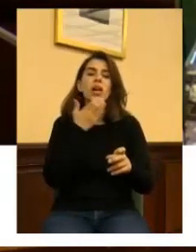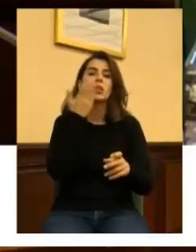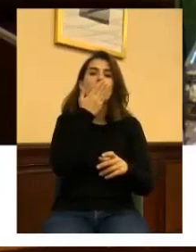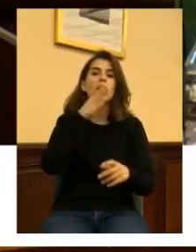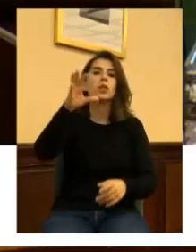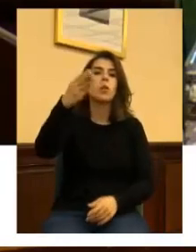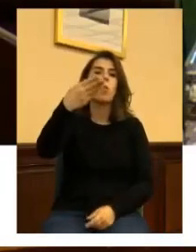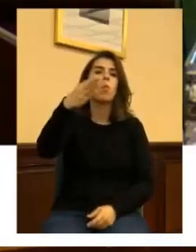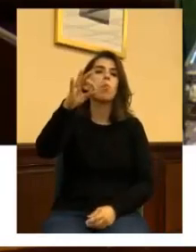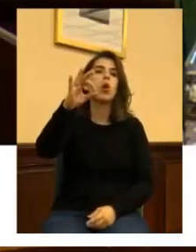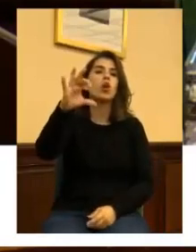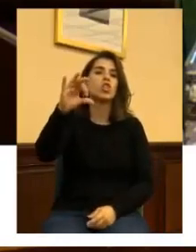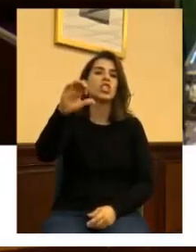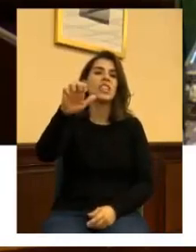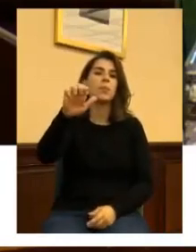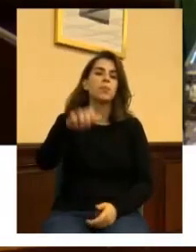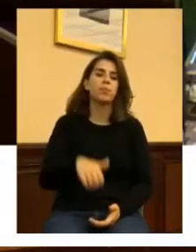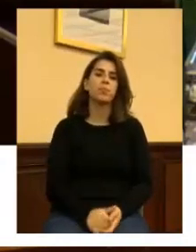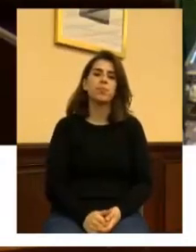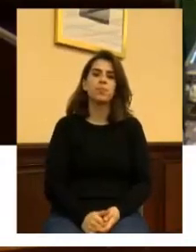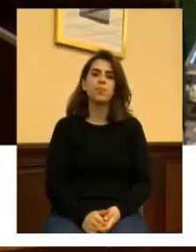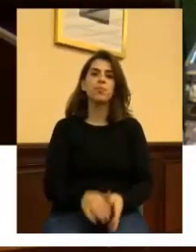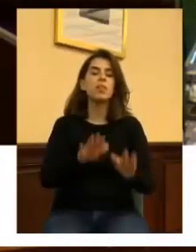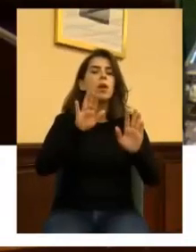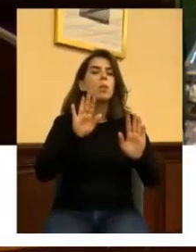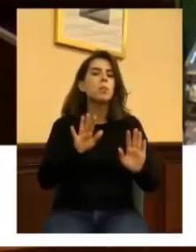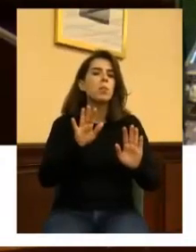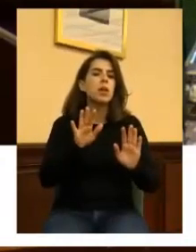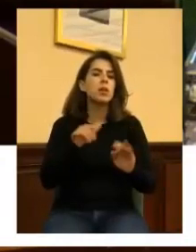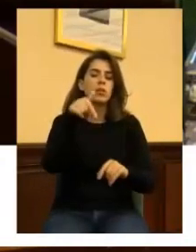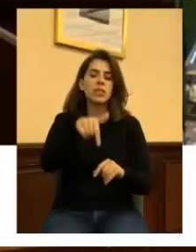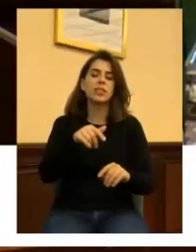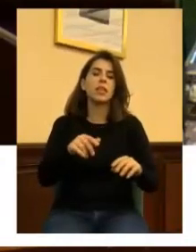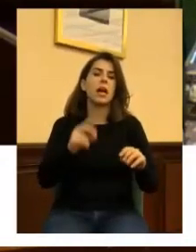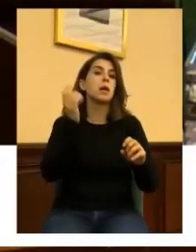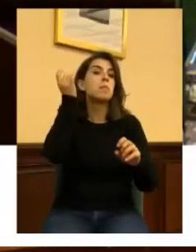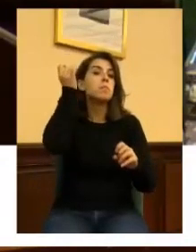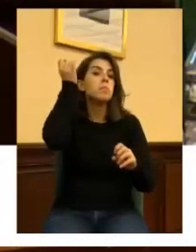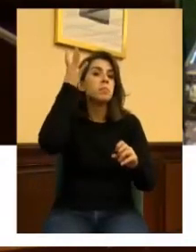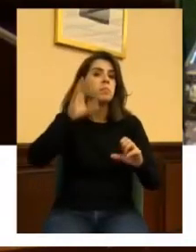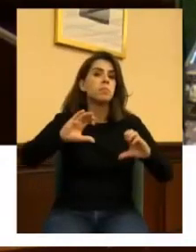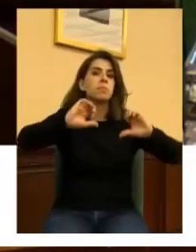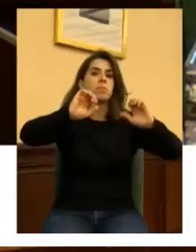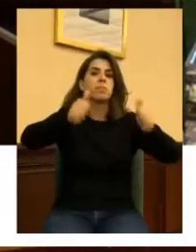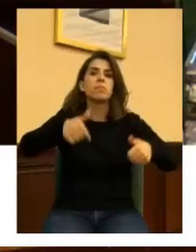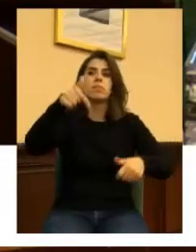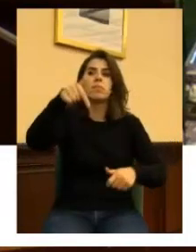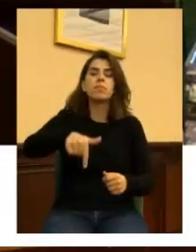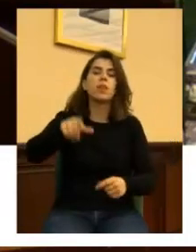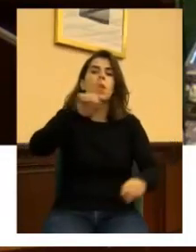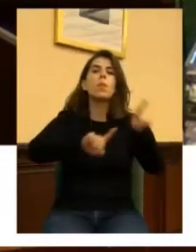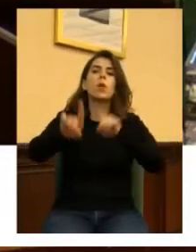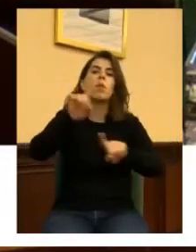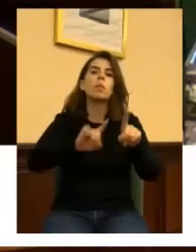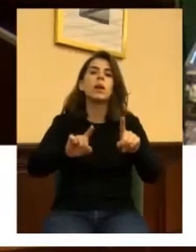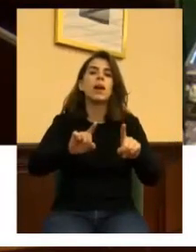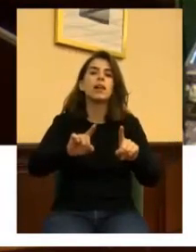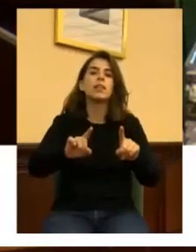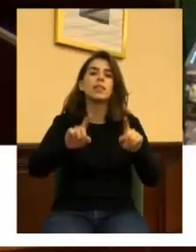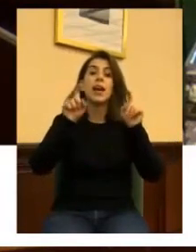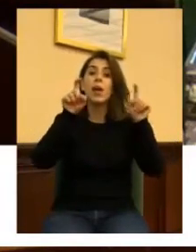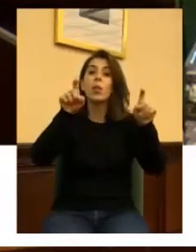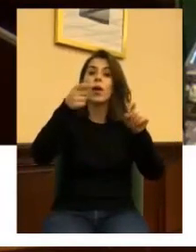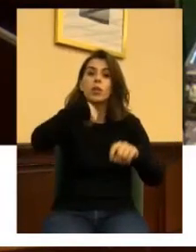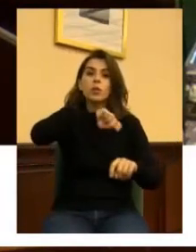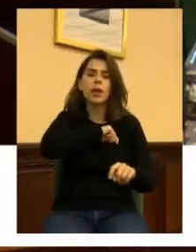Bosque. Pero cabe preguntarse, gracias a estas iniciativas, cuáles son los principales problemas de la educación